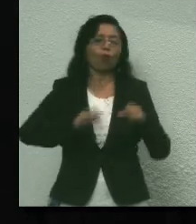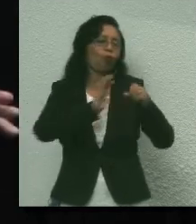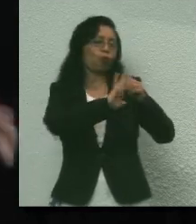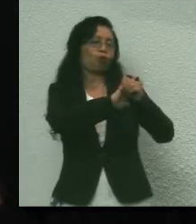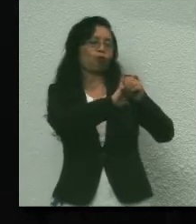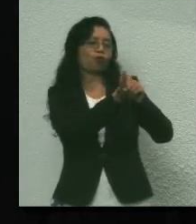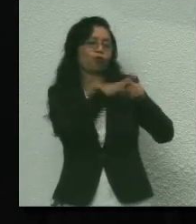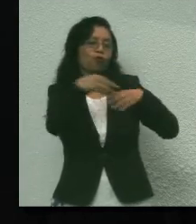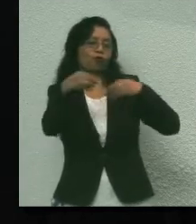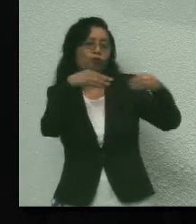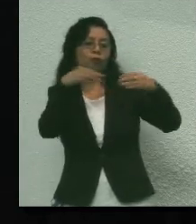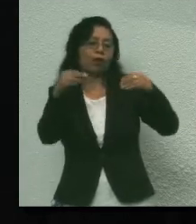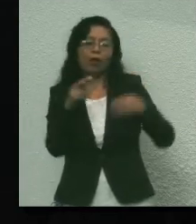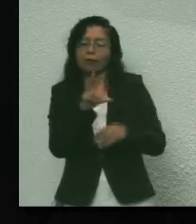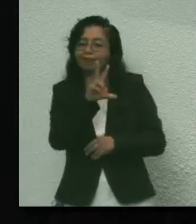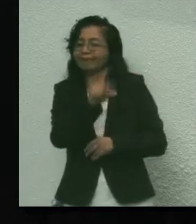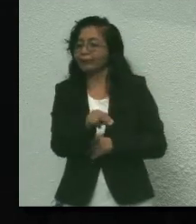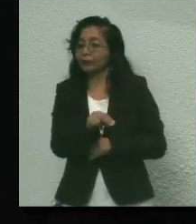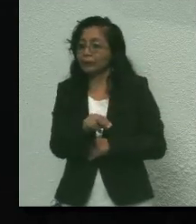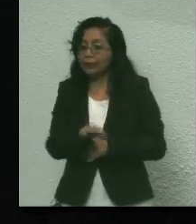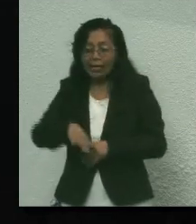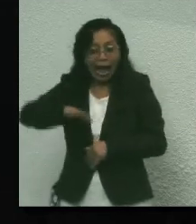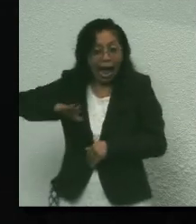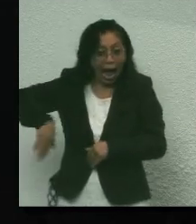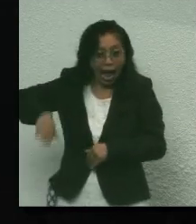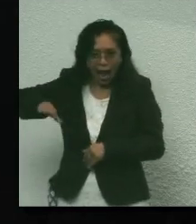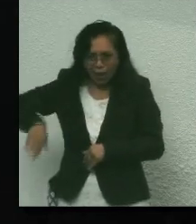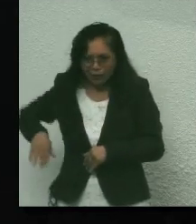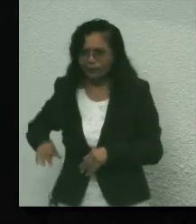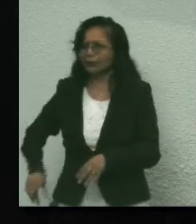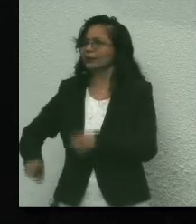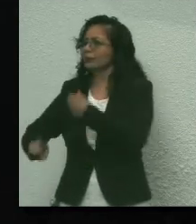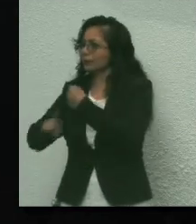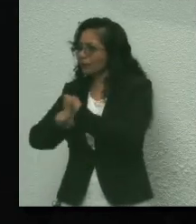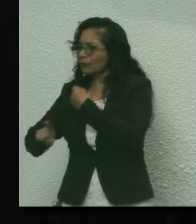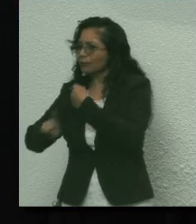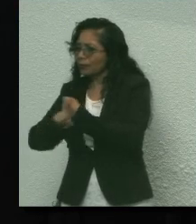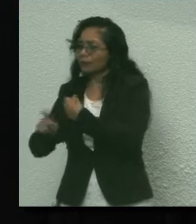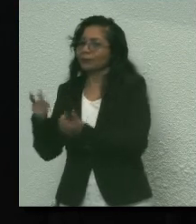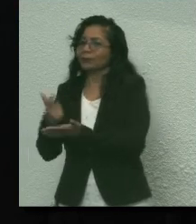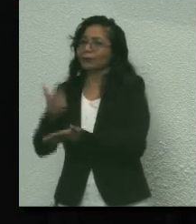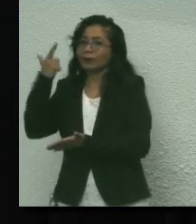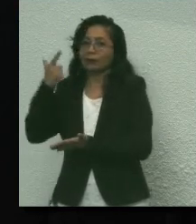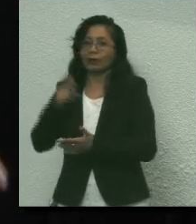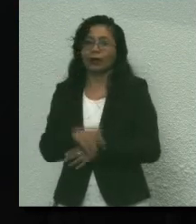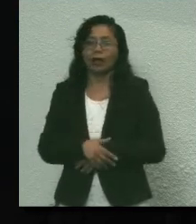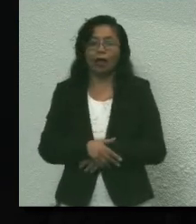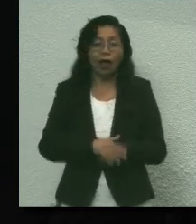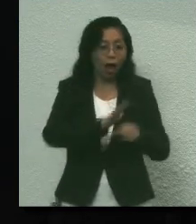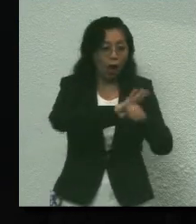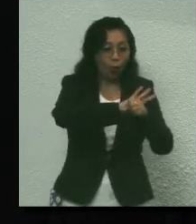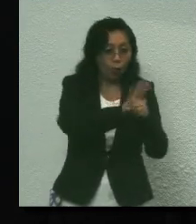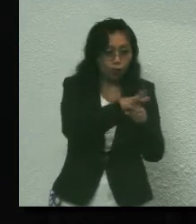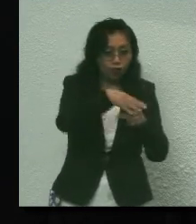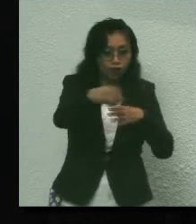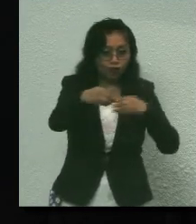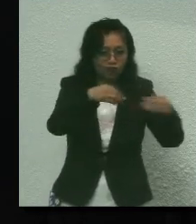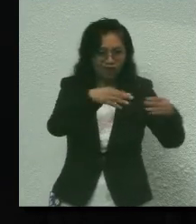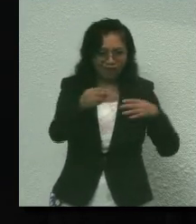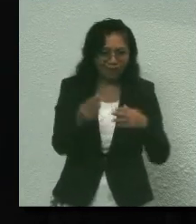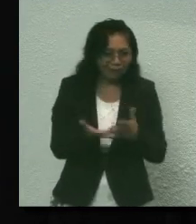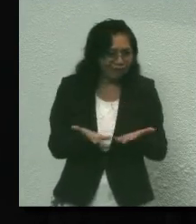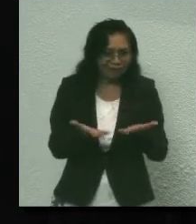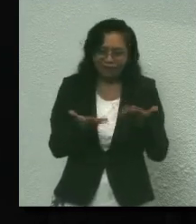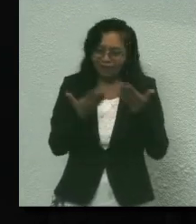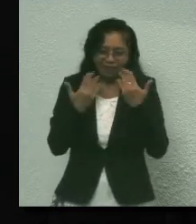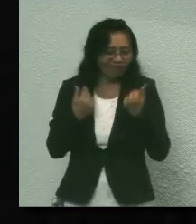que ya estábamos mal cuando la enfermedad nos atacó. El manejo de la epidemia sanitaria ha sido mal